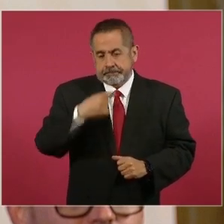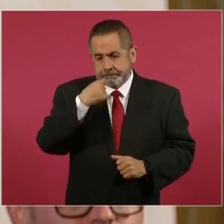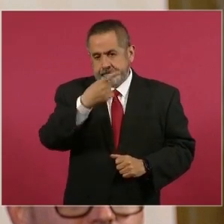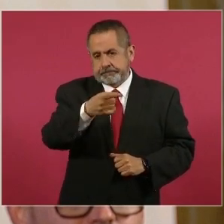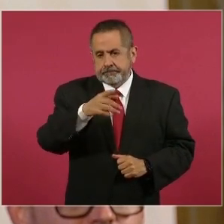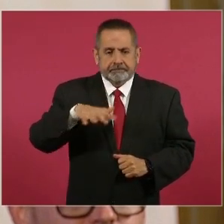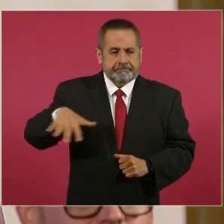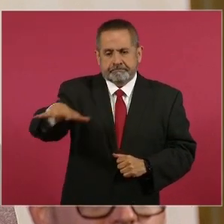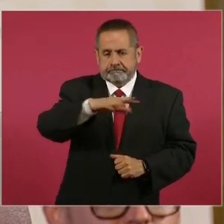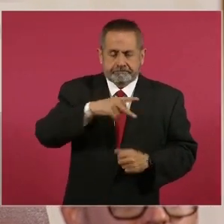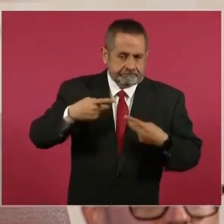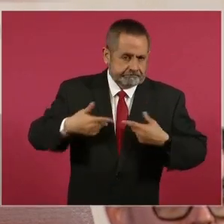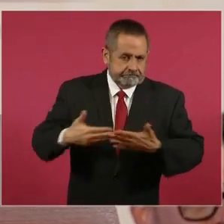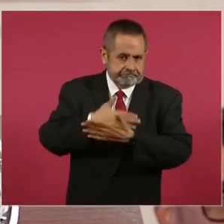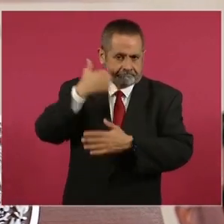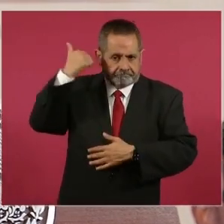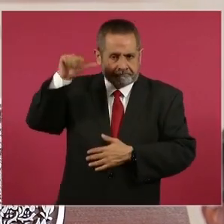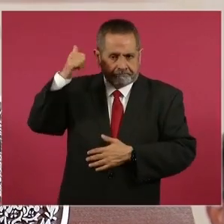los acapulqueños